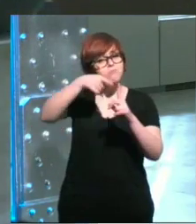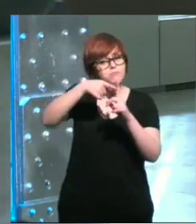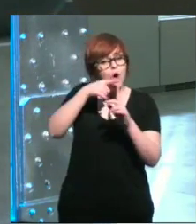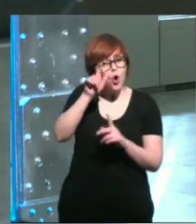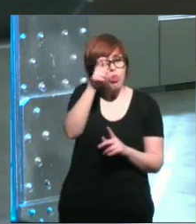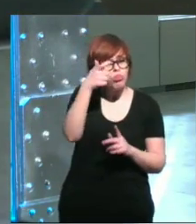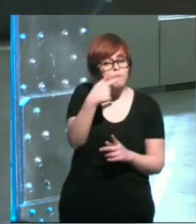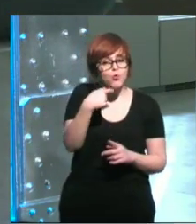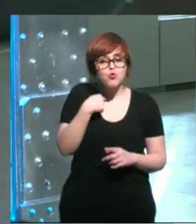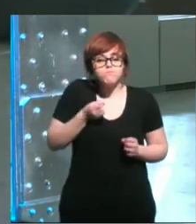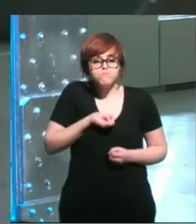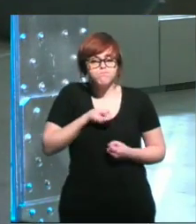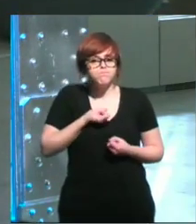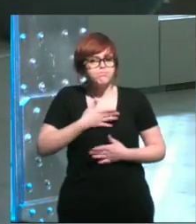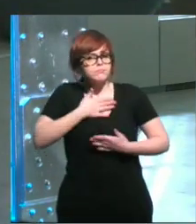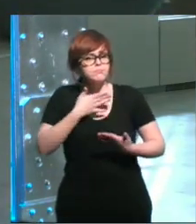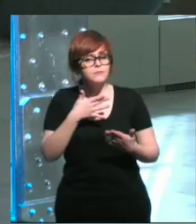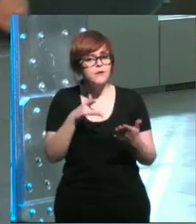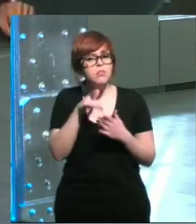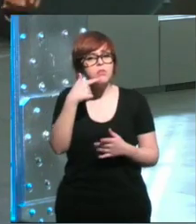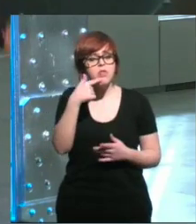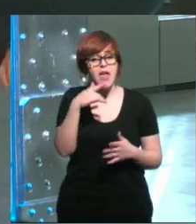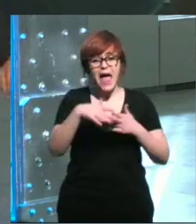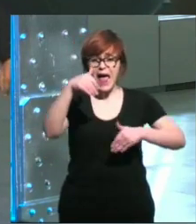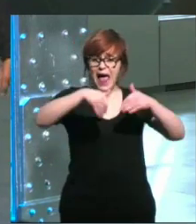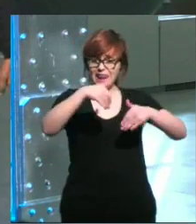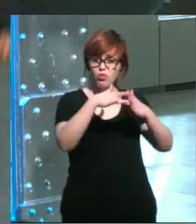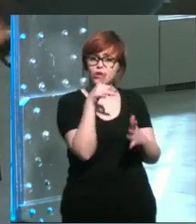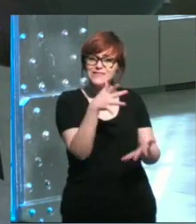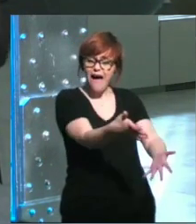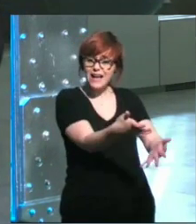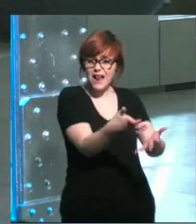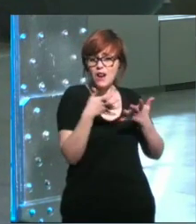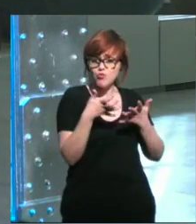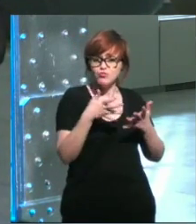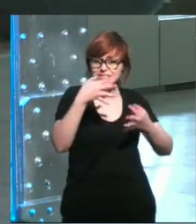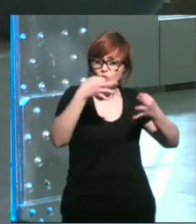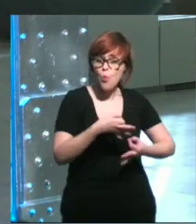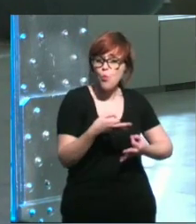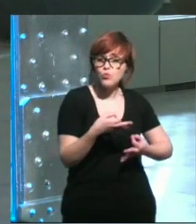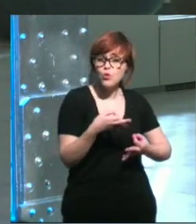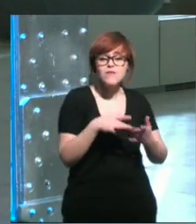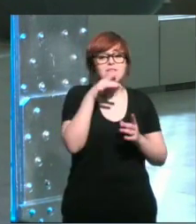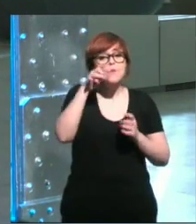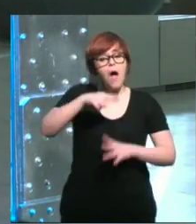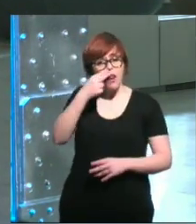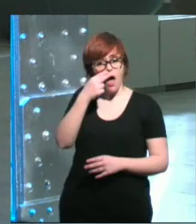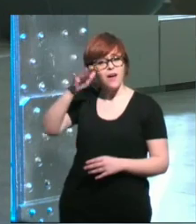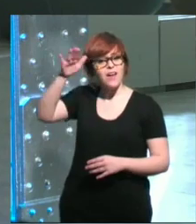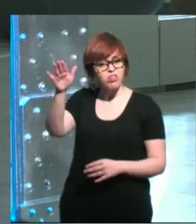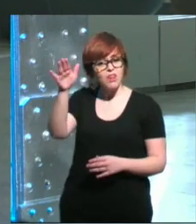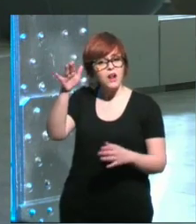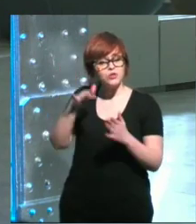sorprendió muchísimo, nos dijo, vamos a ganar estas elecciones de la misma forma que Adolfo Hitler ganó las elecciones en